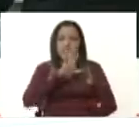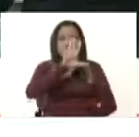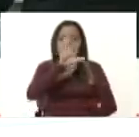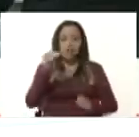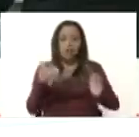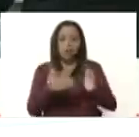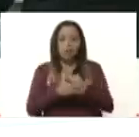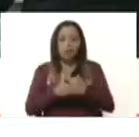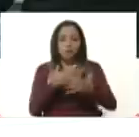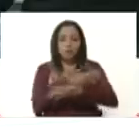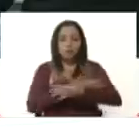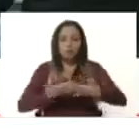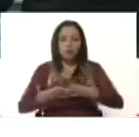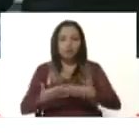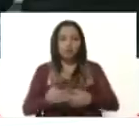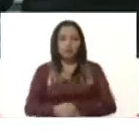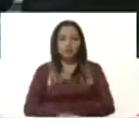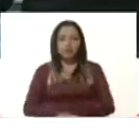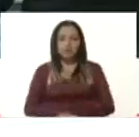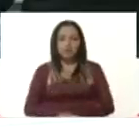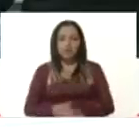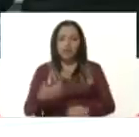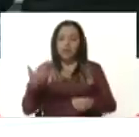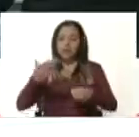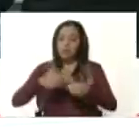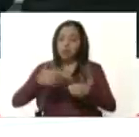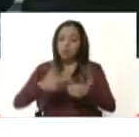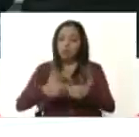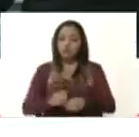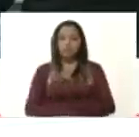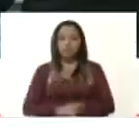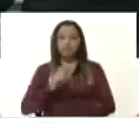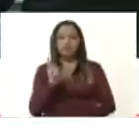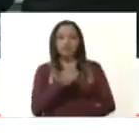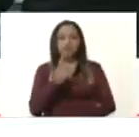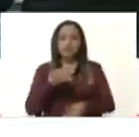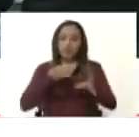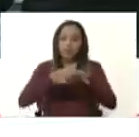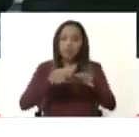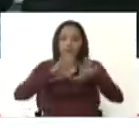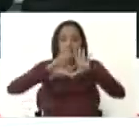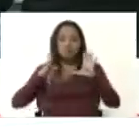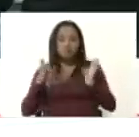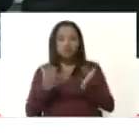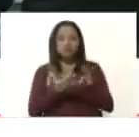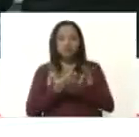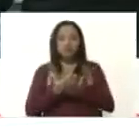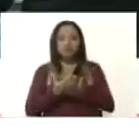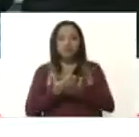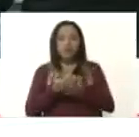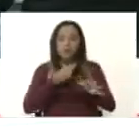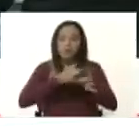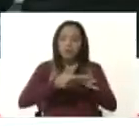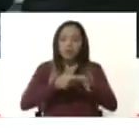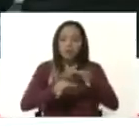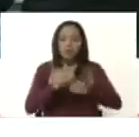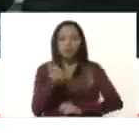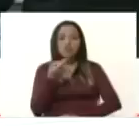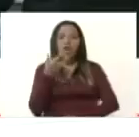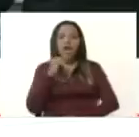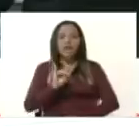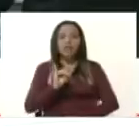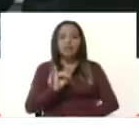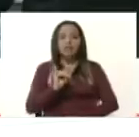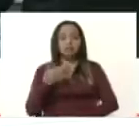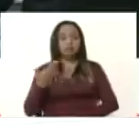5.000 millones de barriles, único criptoactivo del mundo que tiene esa inmensa riqueza,